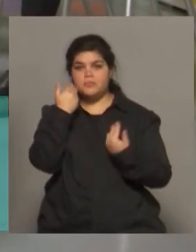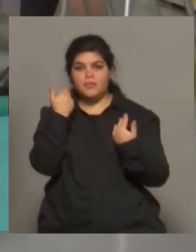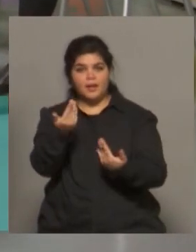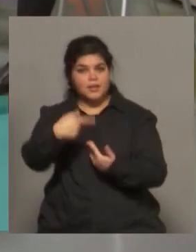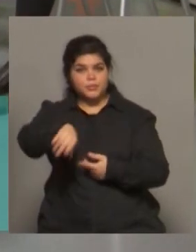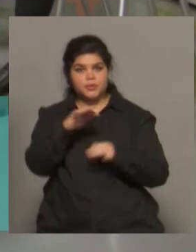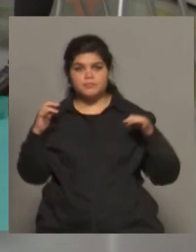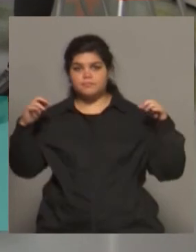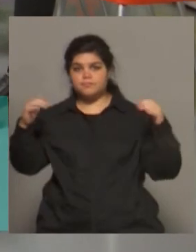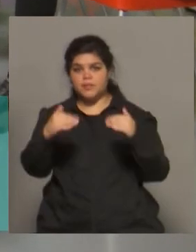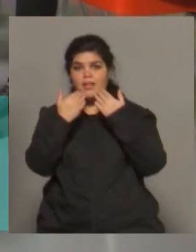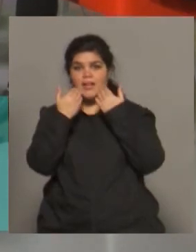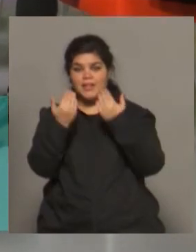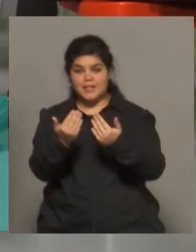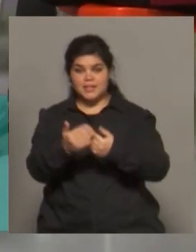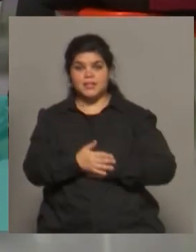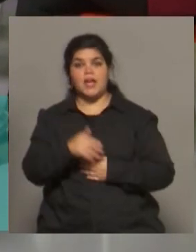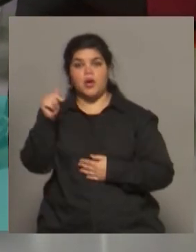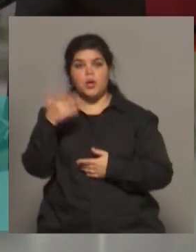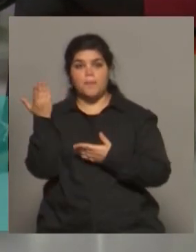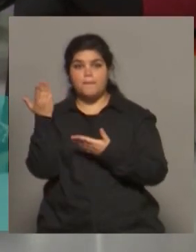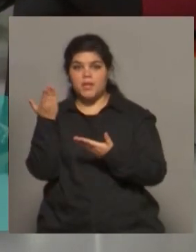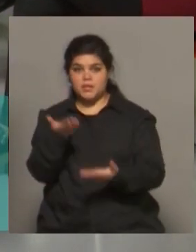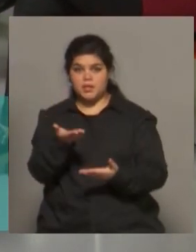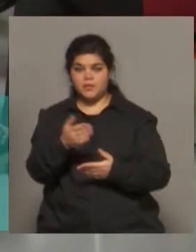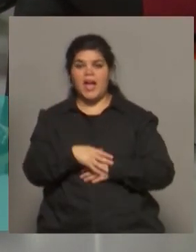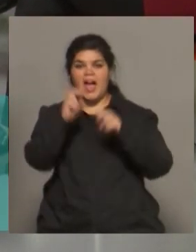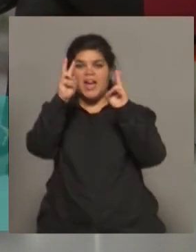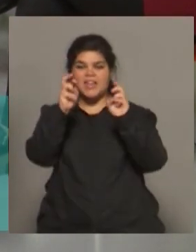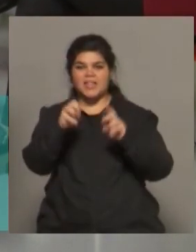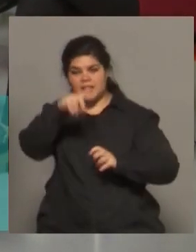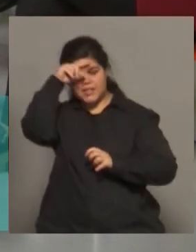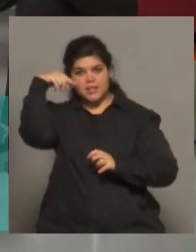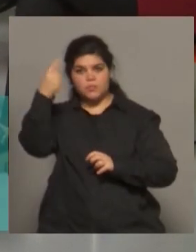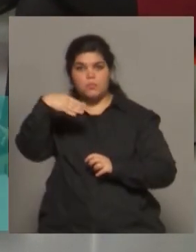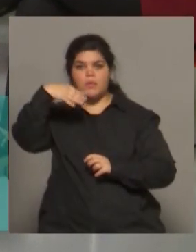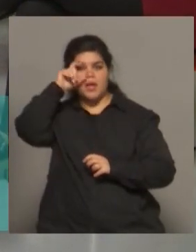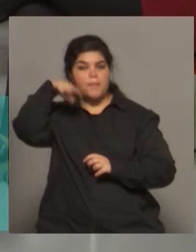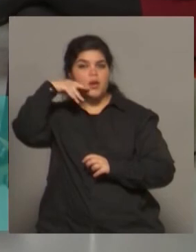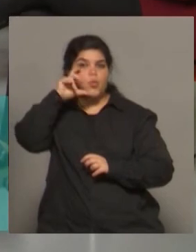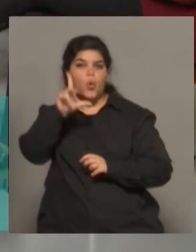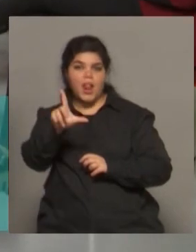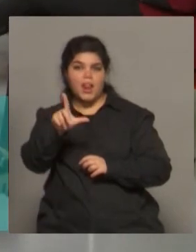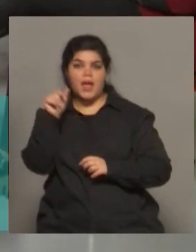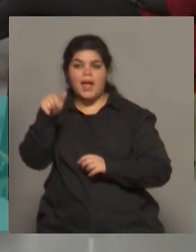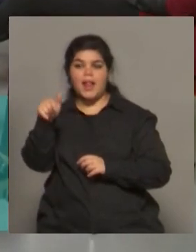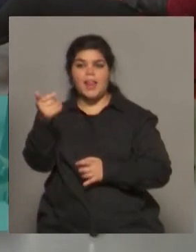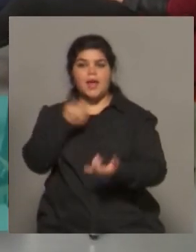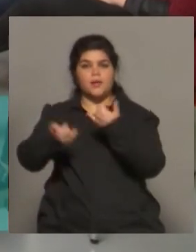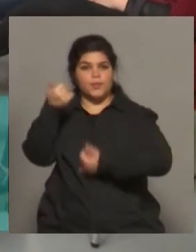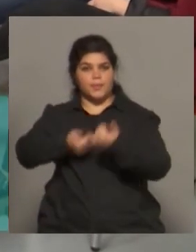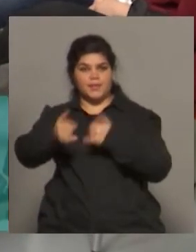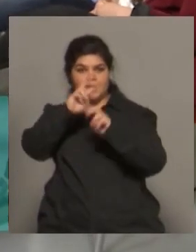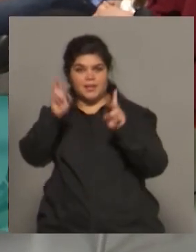chicos, por estar aquí en el programa. Vamos a presentar al analista internacional Emanuel Montaldi, que nos va a estar aportando a la